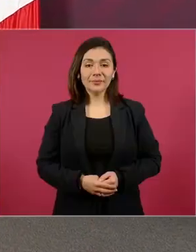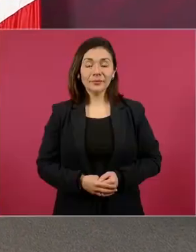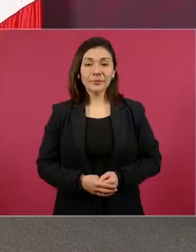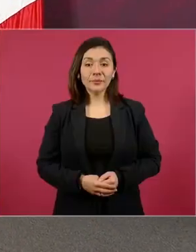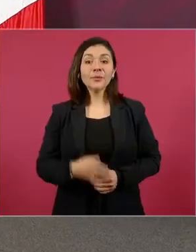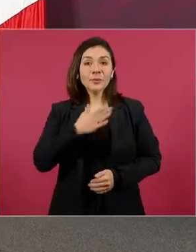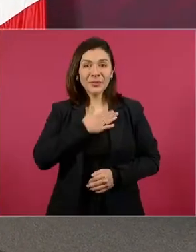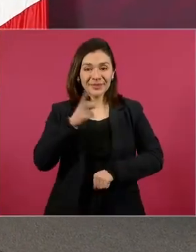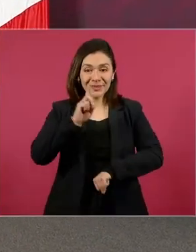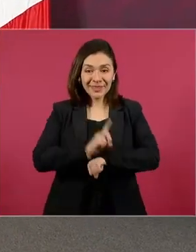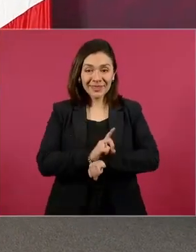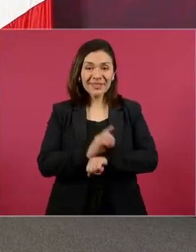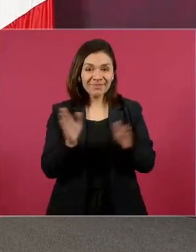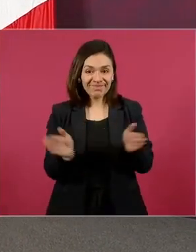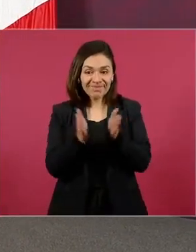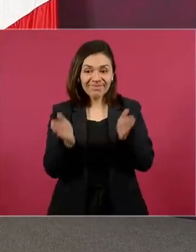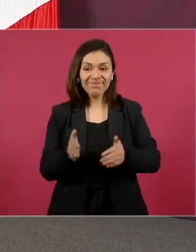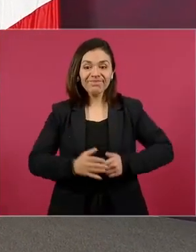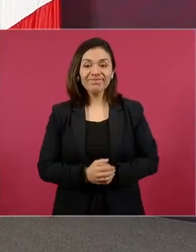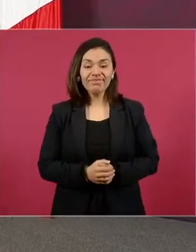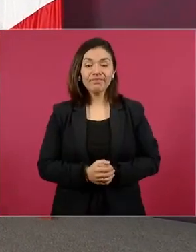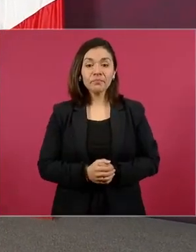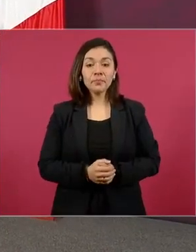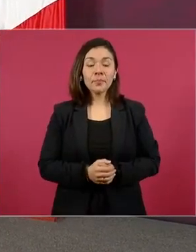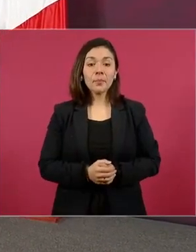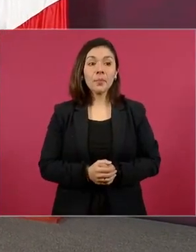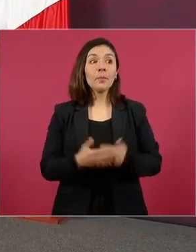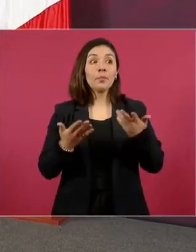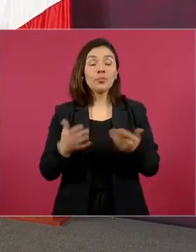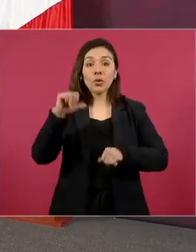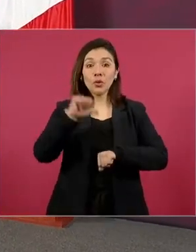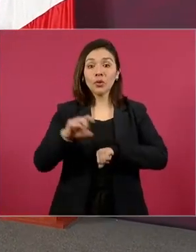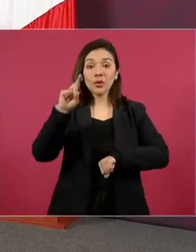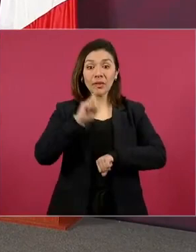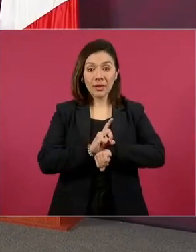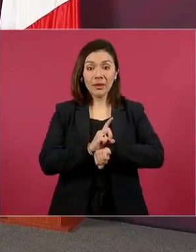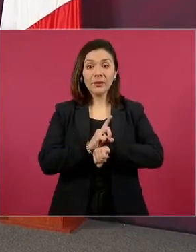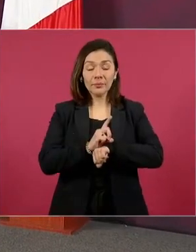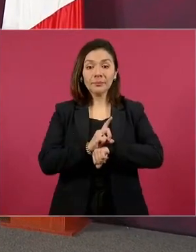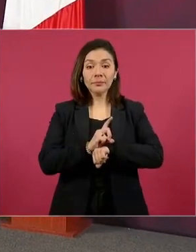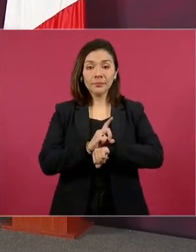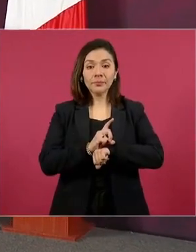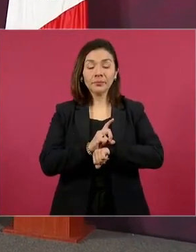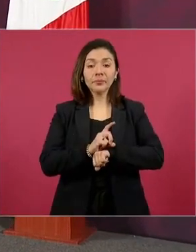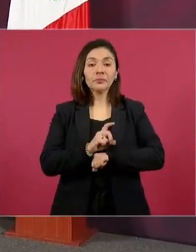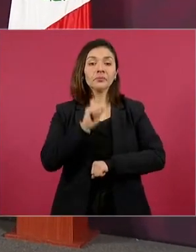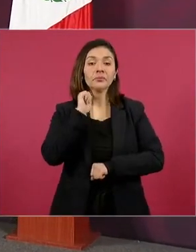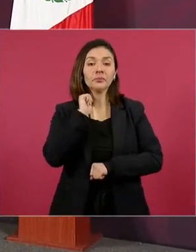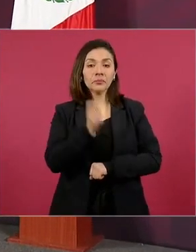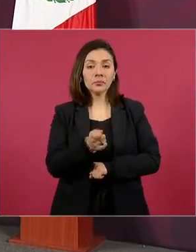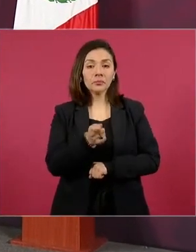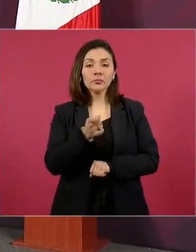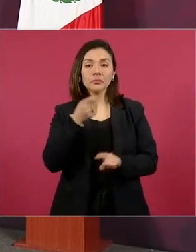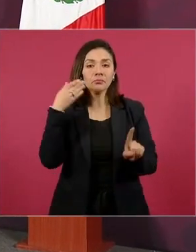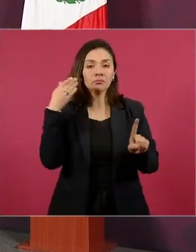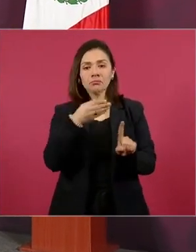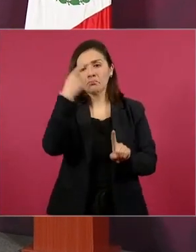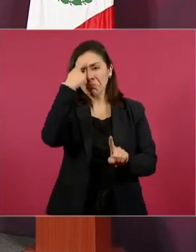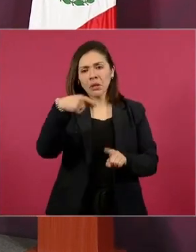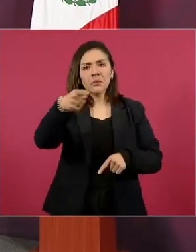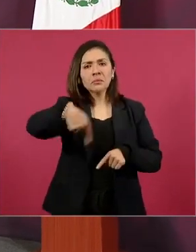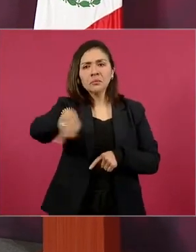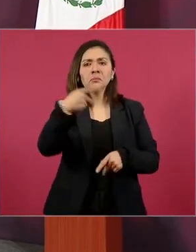Bueno, pues vamos a dedicar el día de hoy a